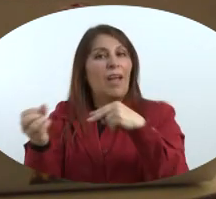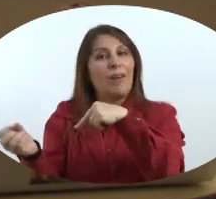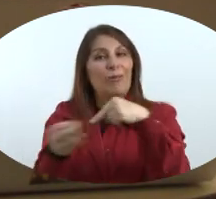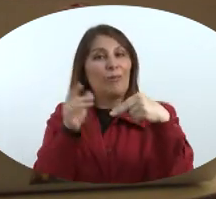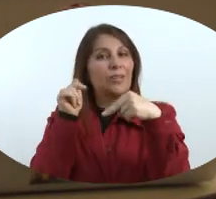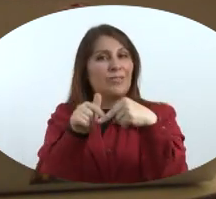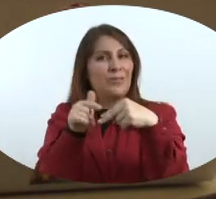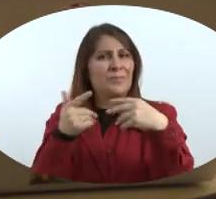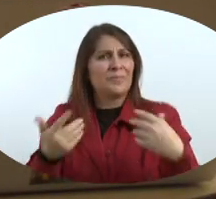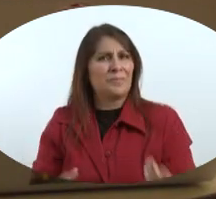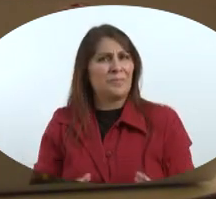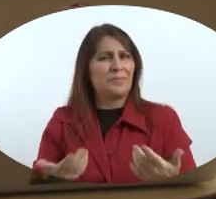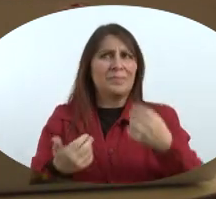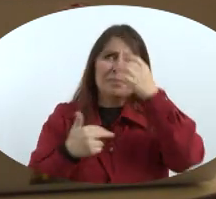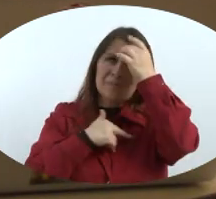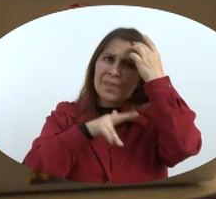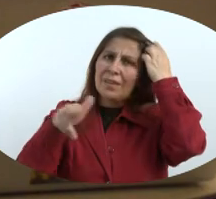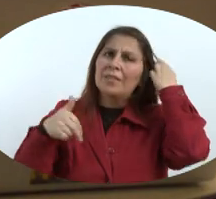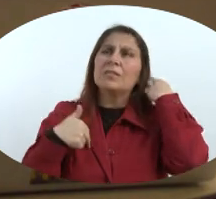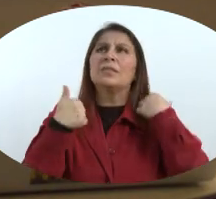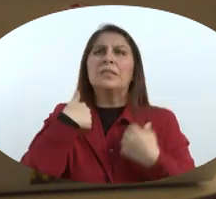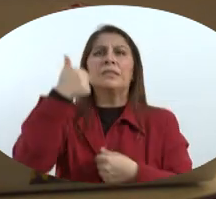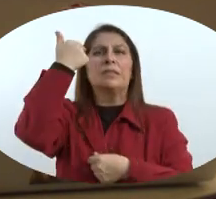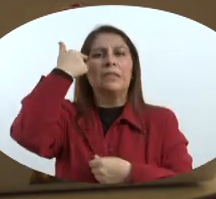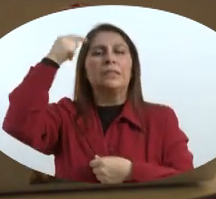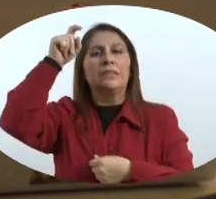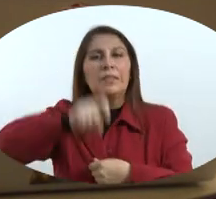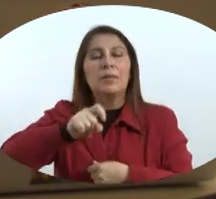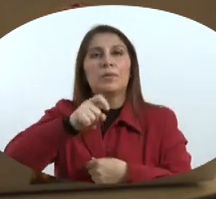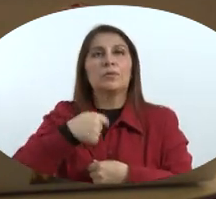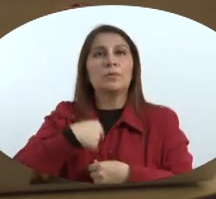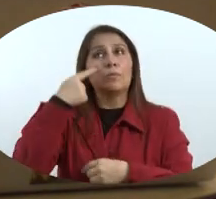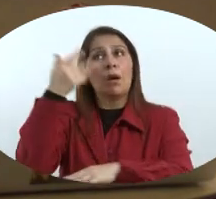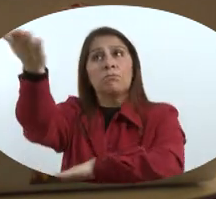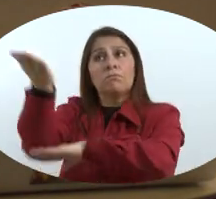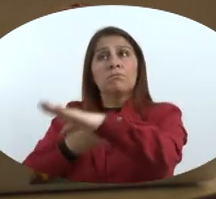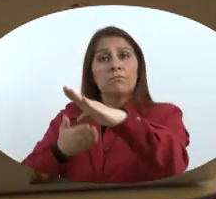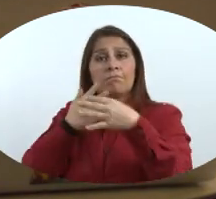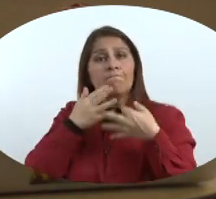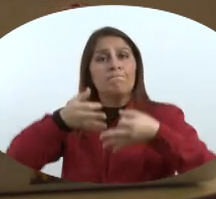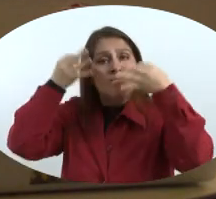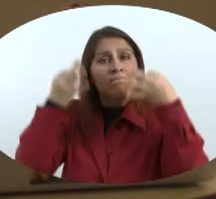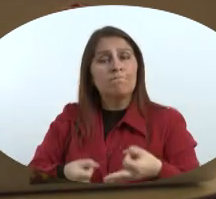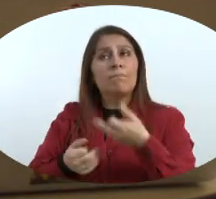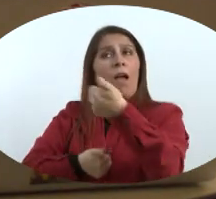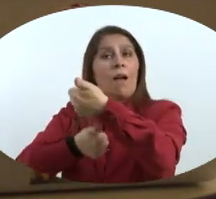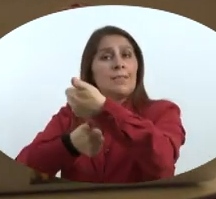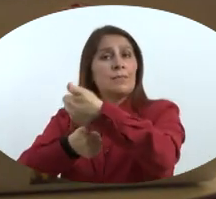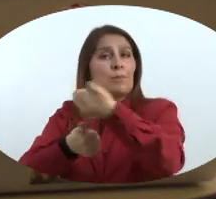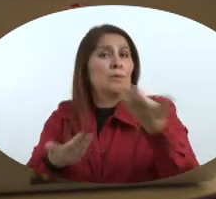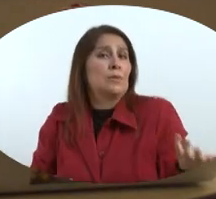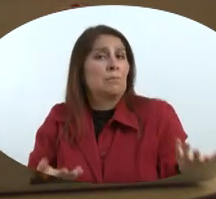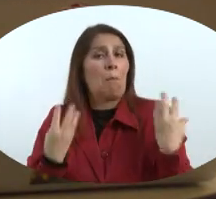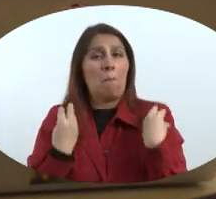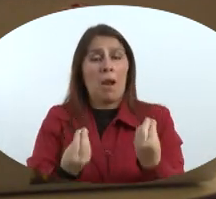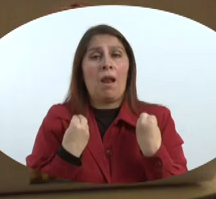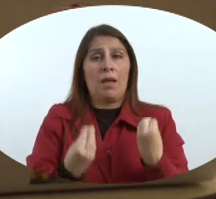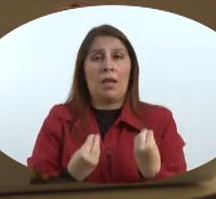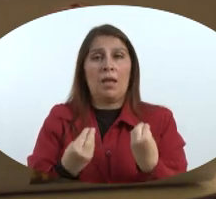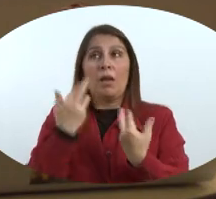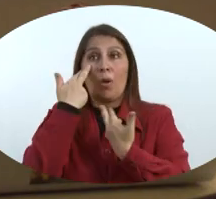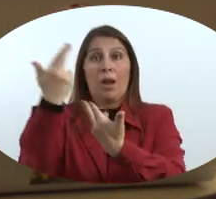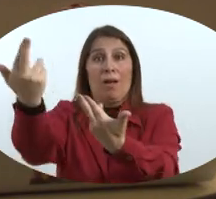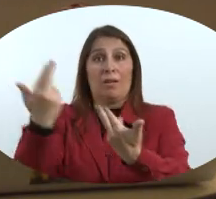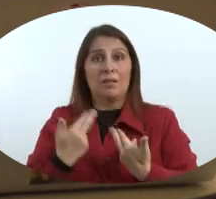de educación nacional y en ese sentido pues también deberíamos efectivamente poder exigir la garantía de esa asesoría para que las